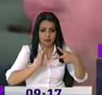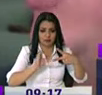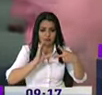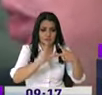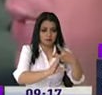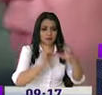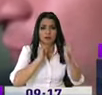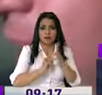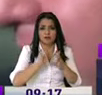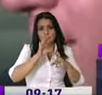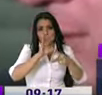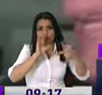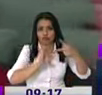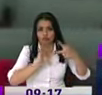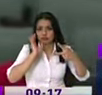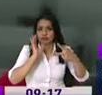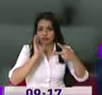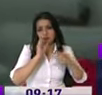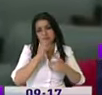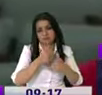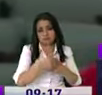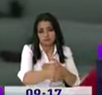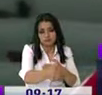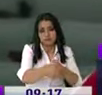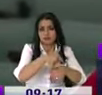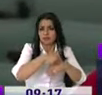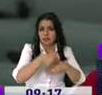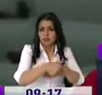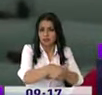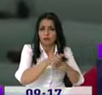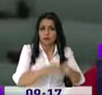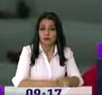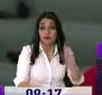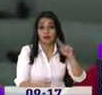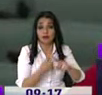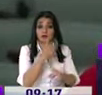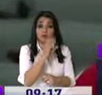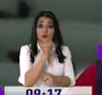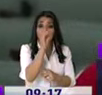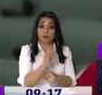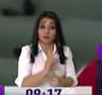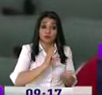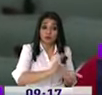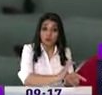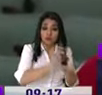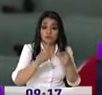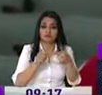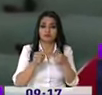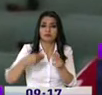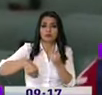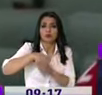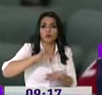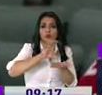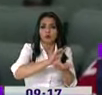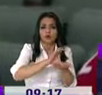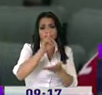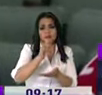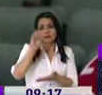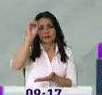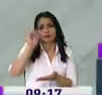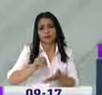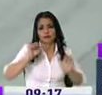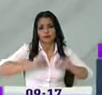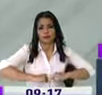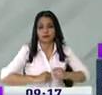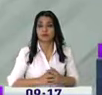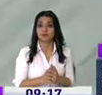puede hacer, por ejemplo, en dos ejercicios fiscales, o sea, que en un primer tramo se pueda devolver hasta el 50% y después se pueda devolver hasta el 100% de ese